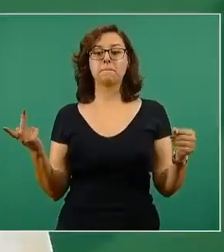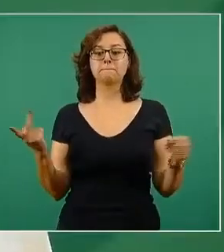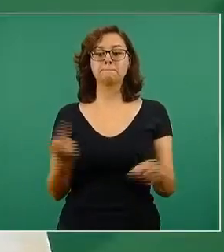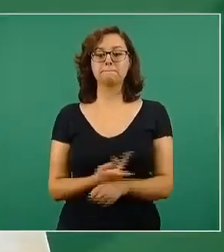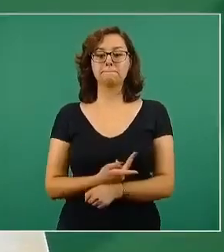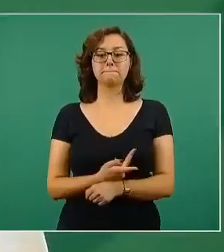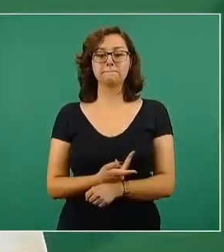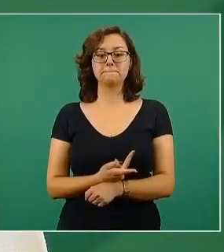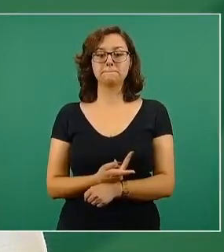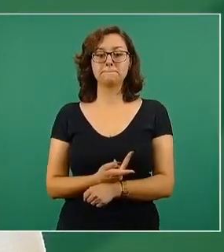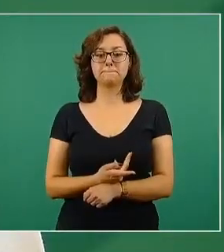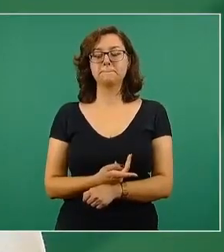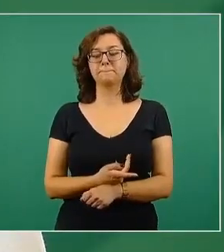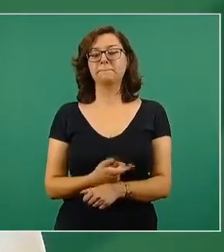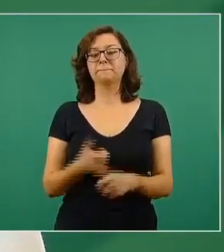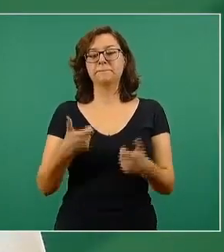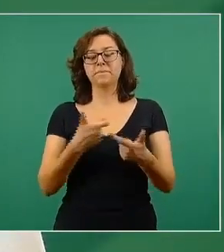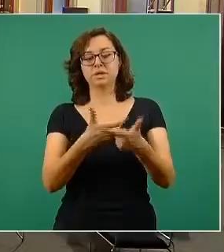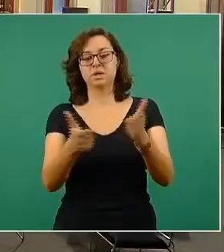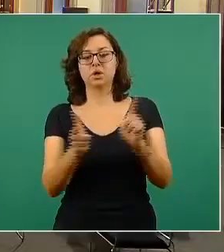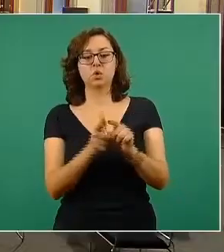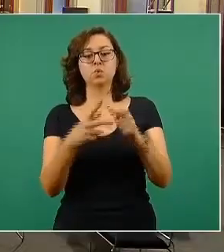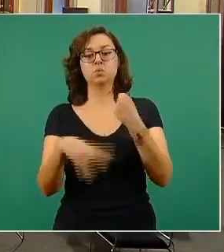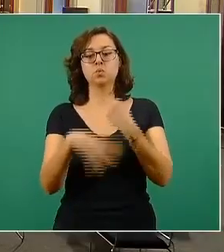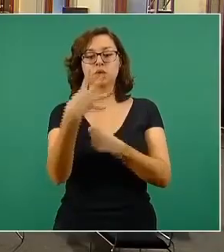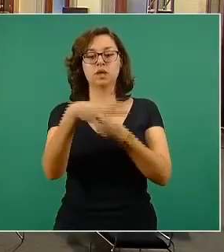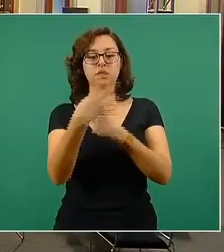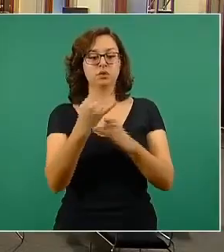con el grupo de 14 instituciones